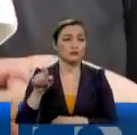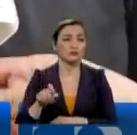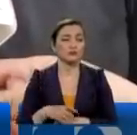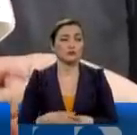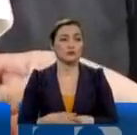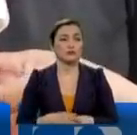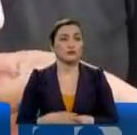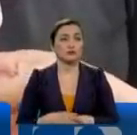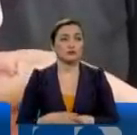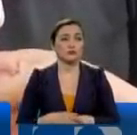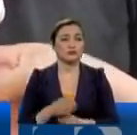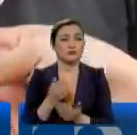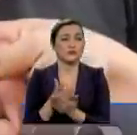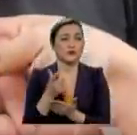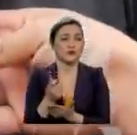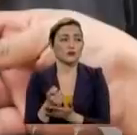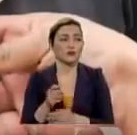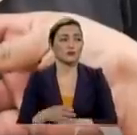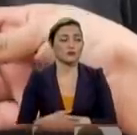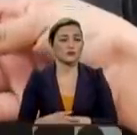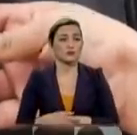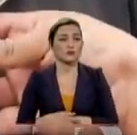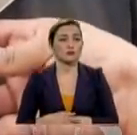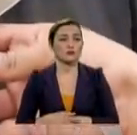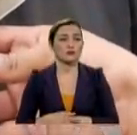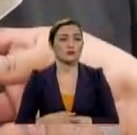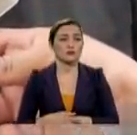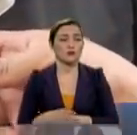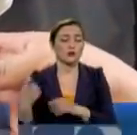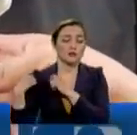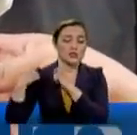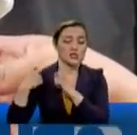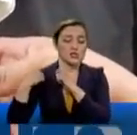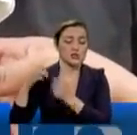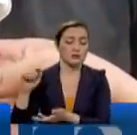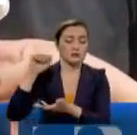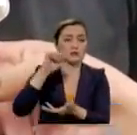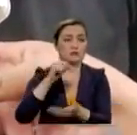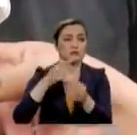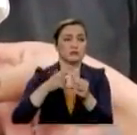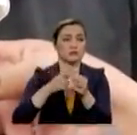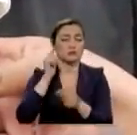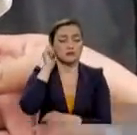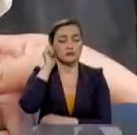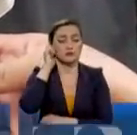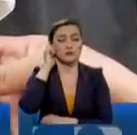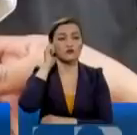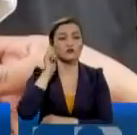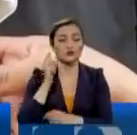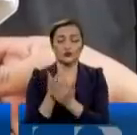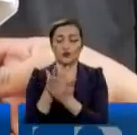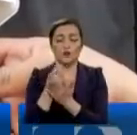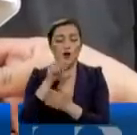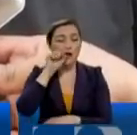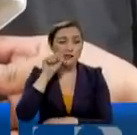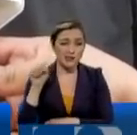Las cosas le voy comprando, le voy trayendo, vengo cargada de allá. Viene mi hijo trayendo de Quito y yo vuelta le doy comprando. Si es